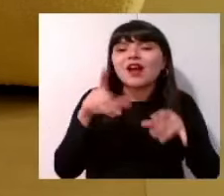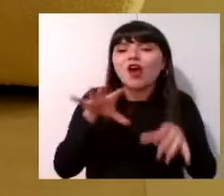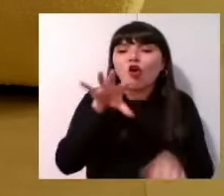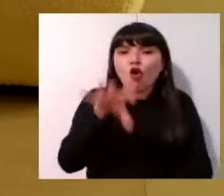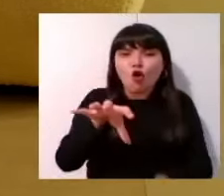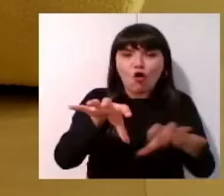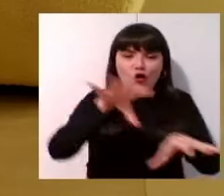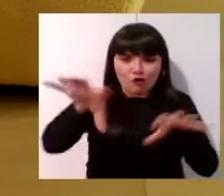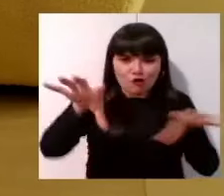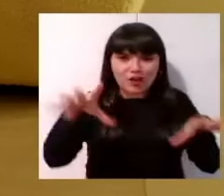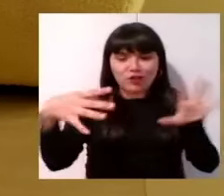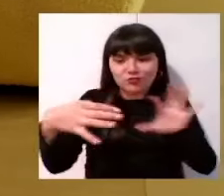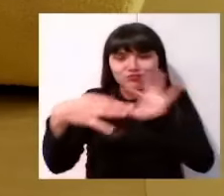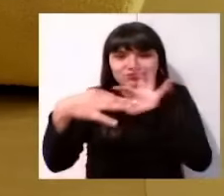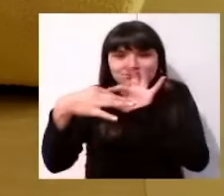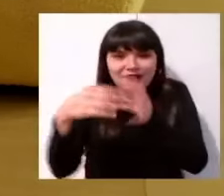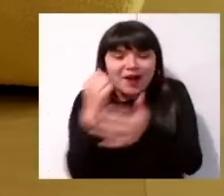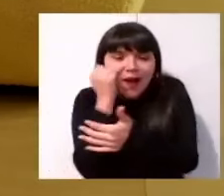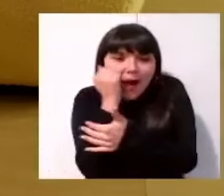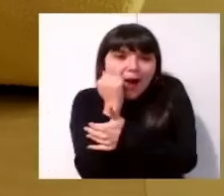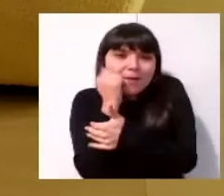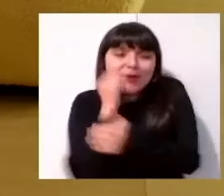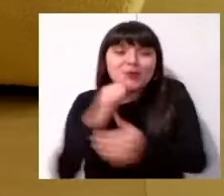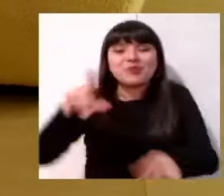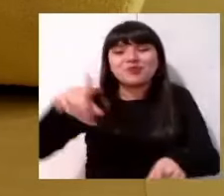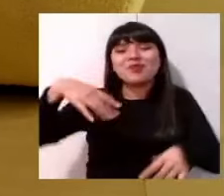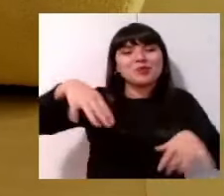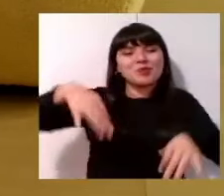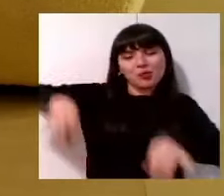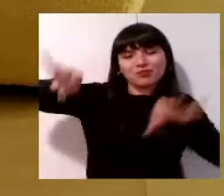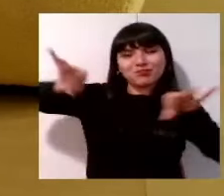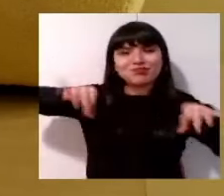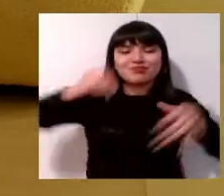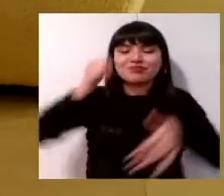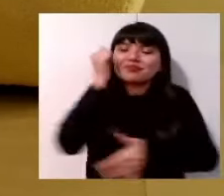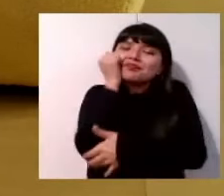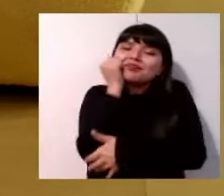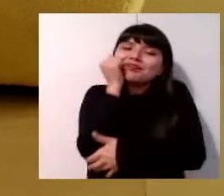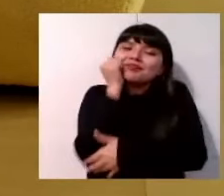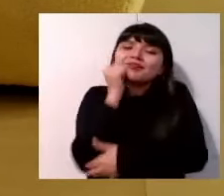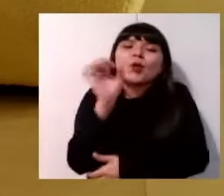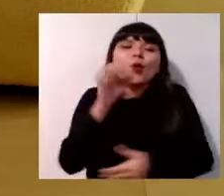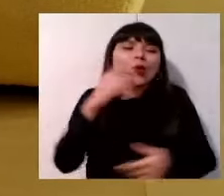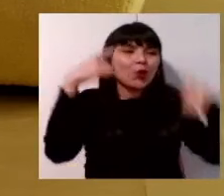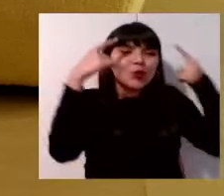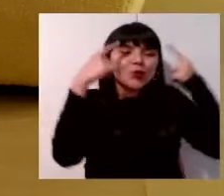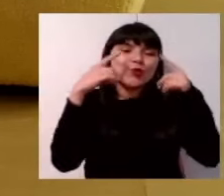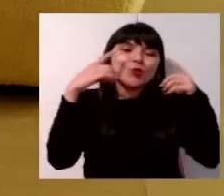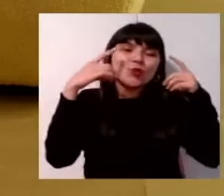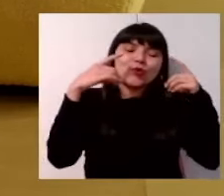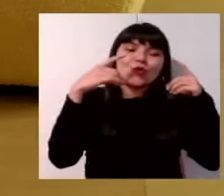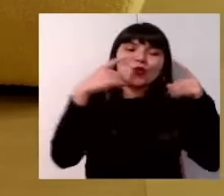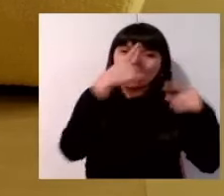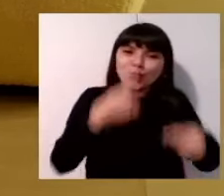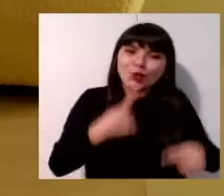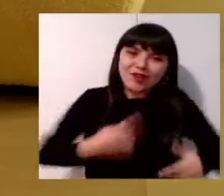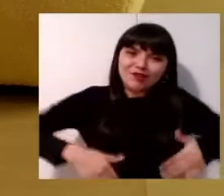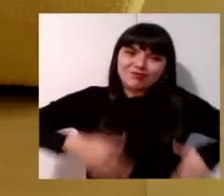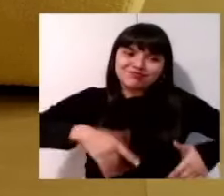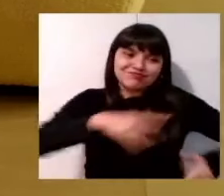sientan seguros, y ahí uno pueda... Como el tuto, por ejemplo. Como el tuto. Y muchas veces la eso... La muñeca. Efectivamente es una mascota, pero cuando la